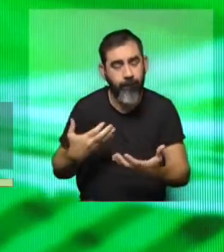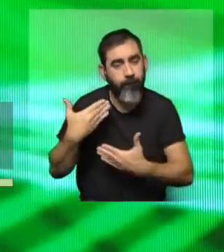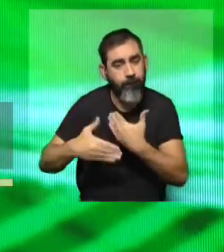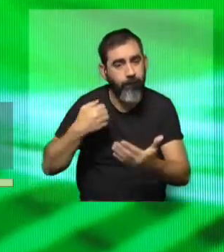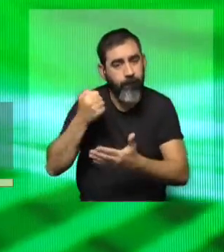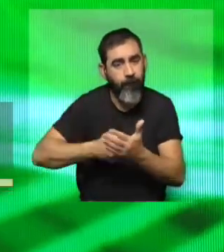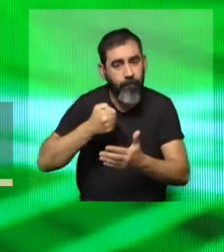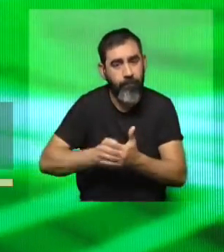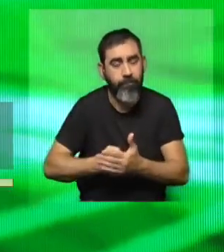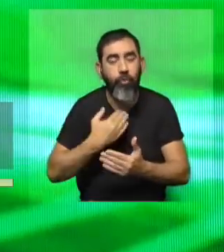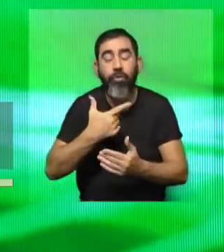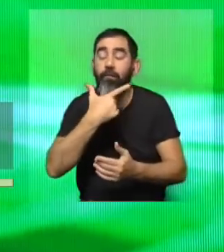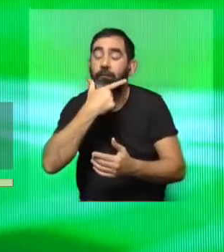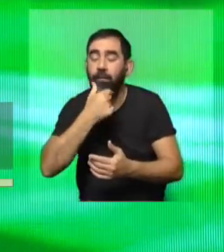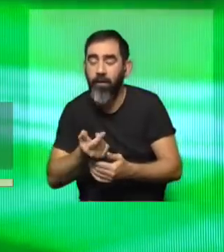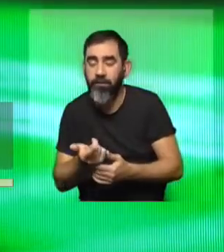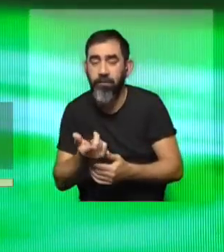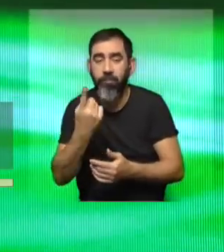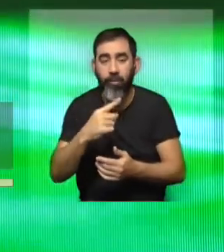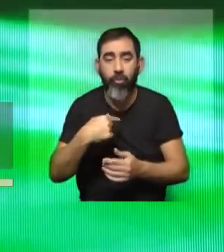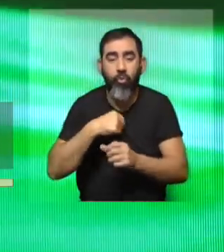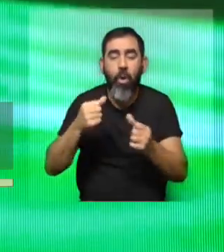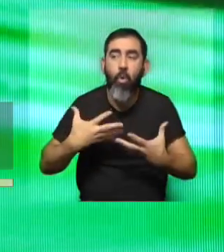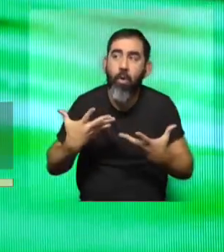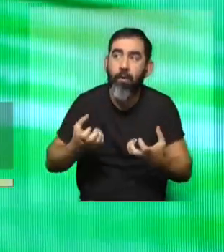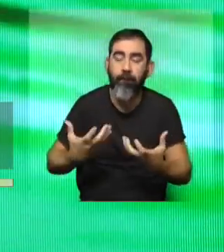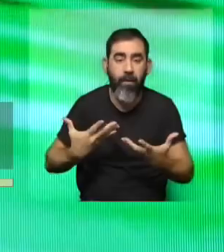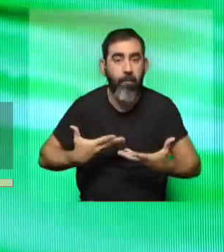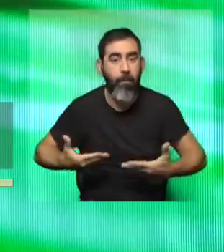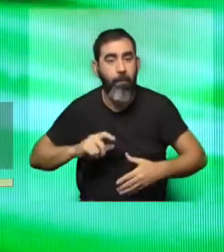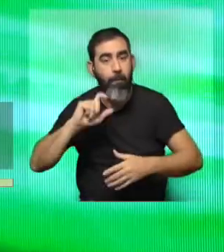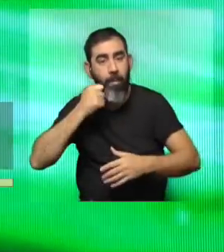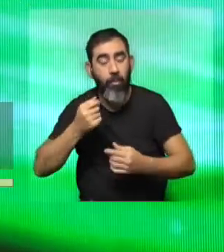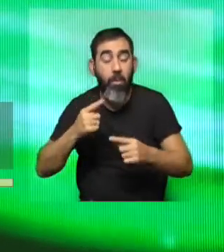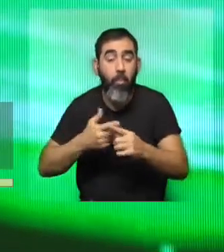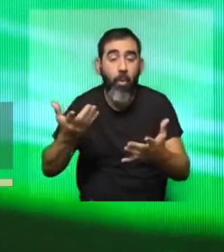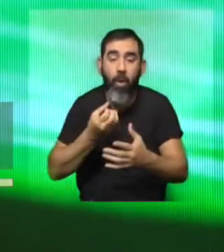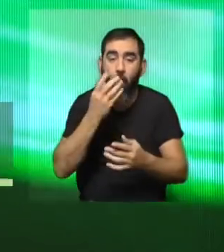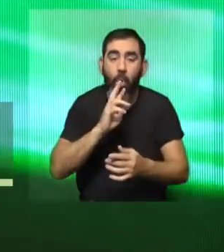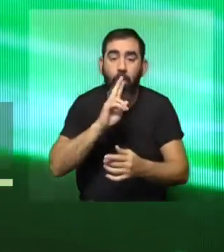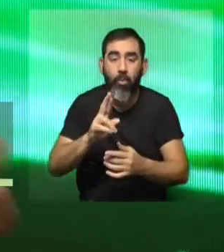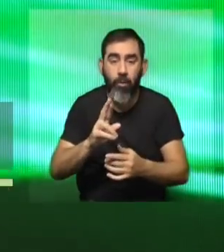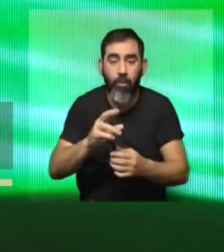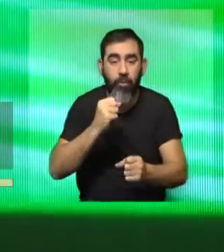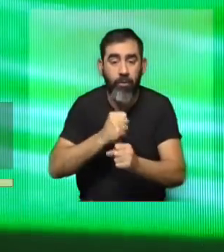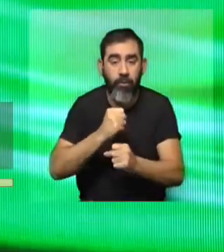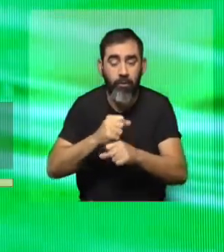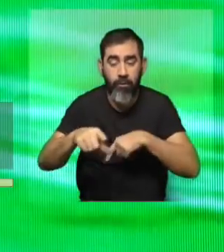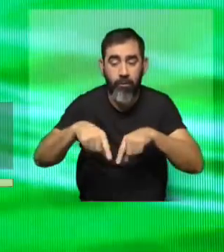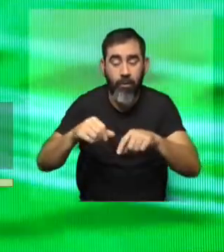este no sé si fácil pero yo lo hago con ganas y por ahora estoy teniendo buenos resultados en el trabajo con